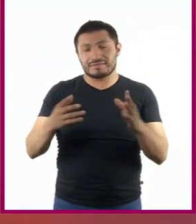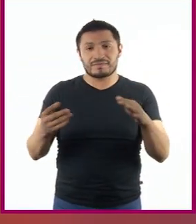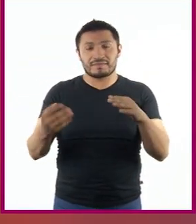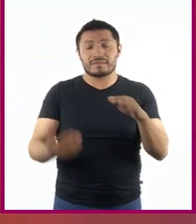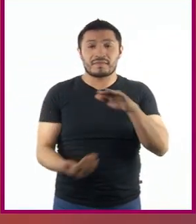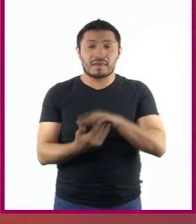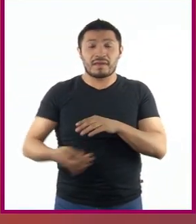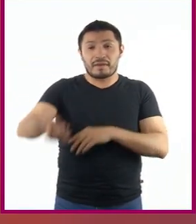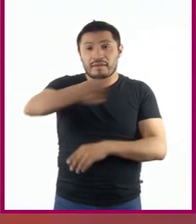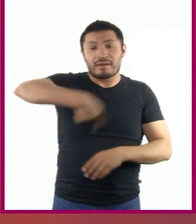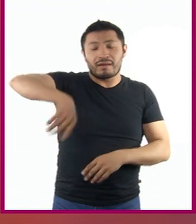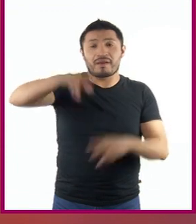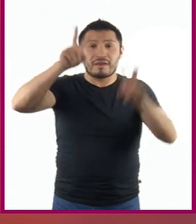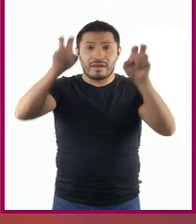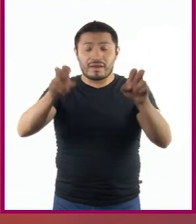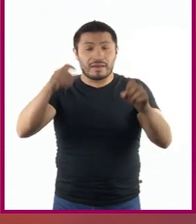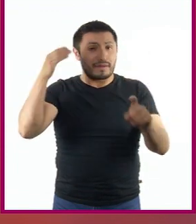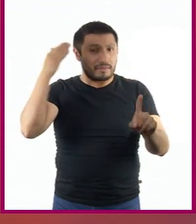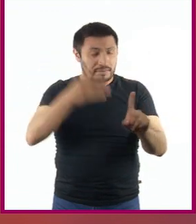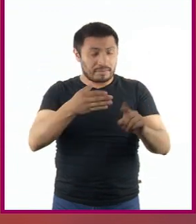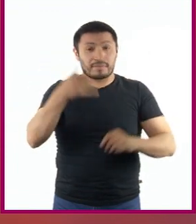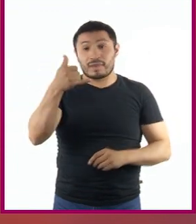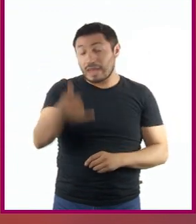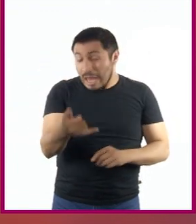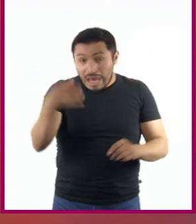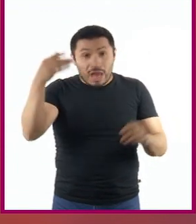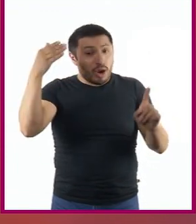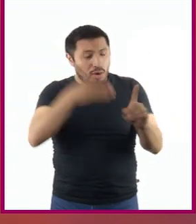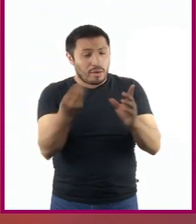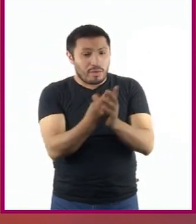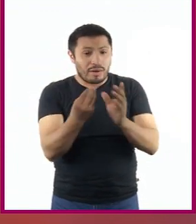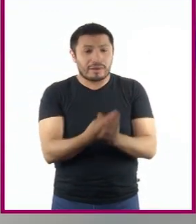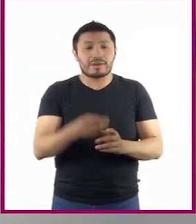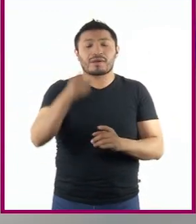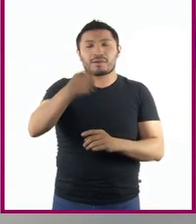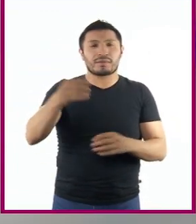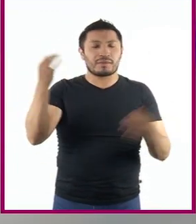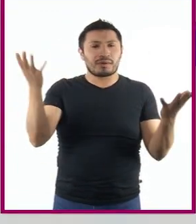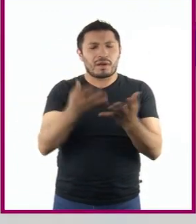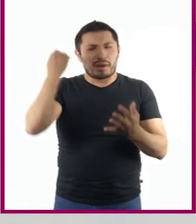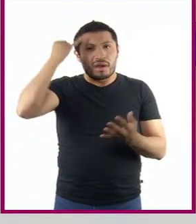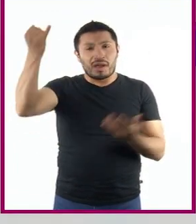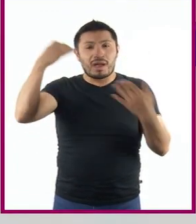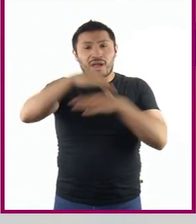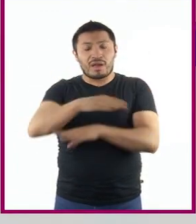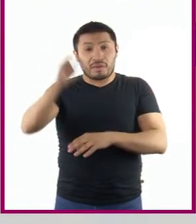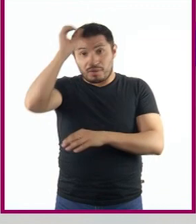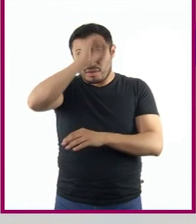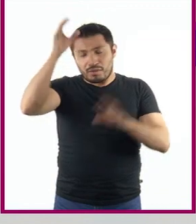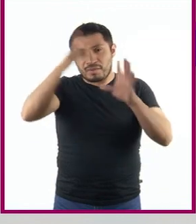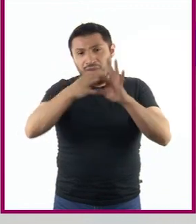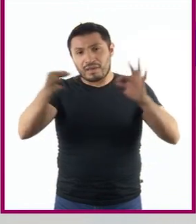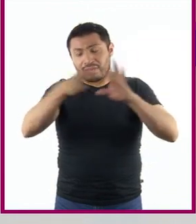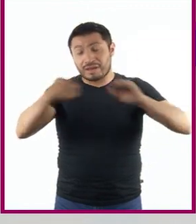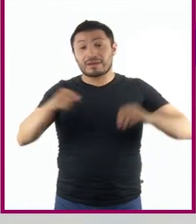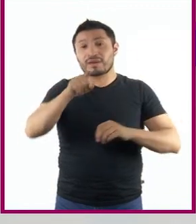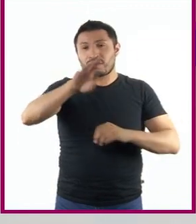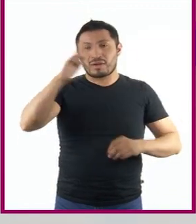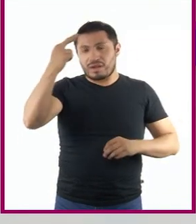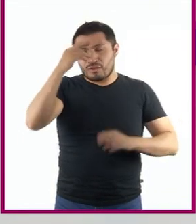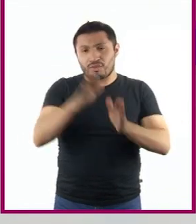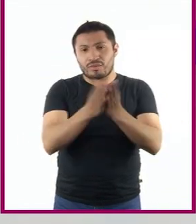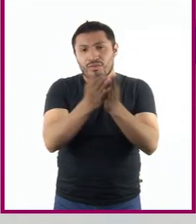tema específico y el propósito, formular argumentos con base en un punto de vista. Recuerden que pueden buscar en su libro